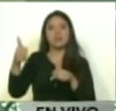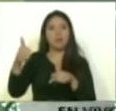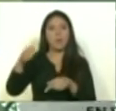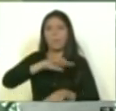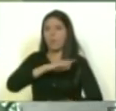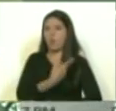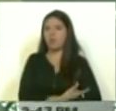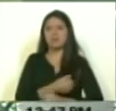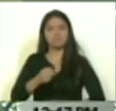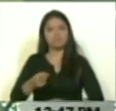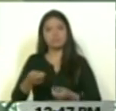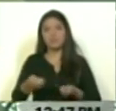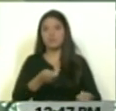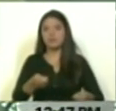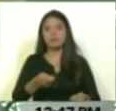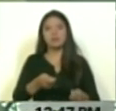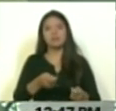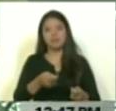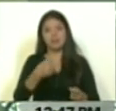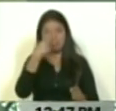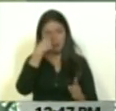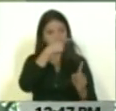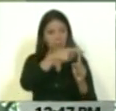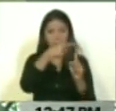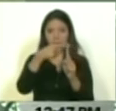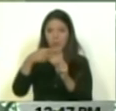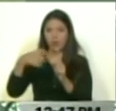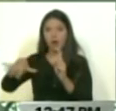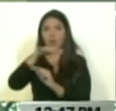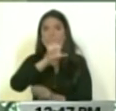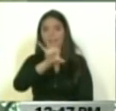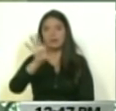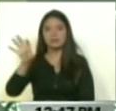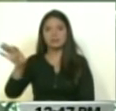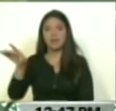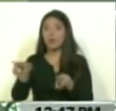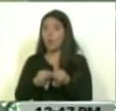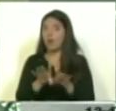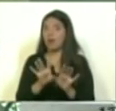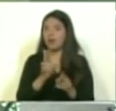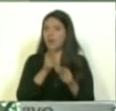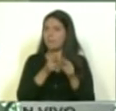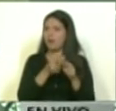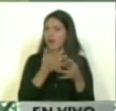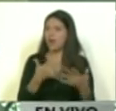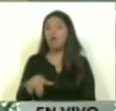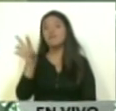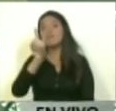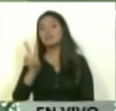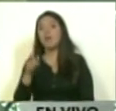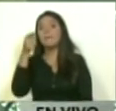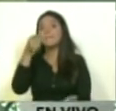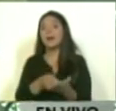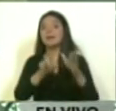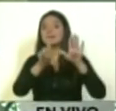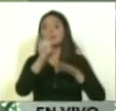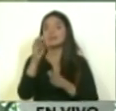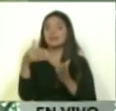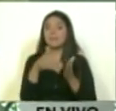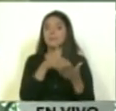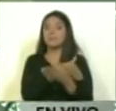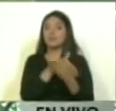de calificar los países, que es la misma guerra de las calificadoras de riesgo. Venezuela paga 60 mil millones de dólares en